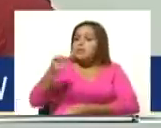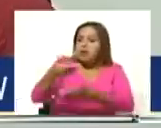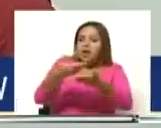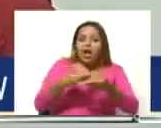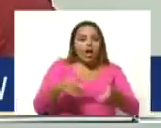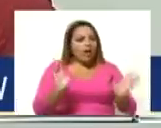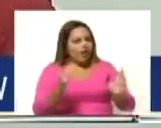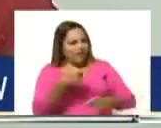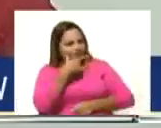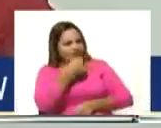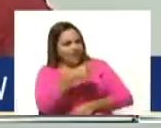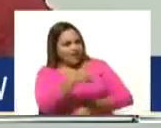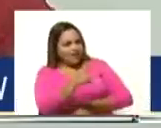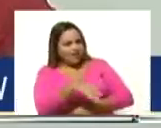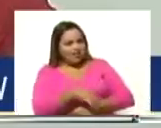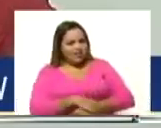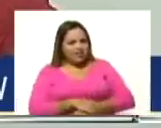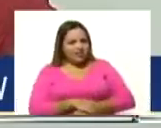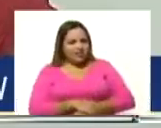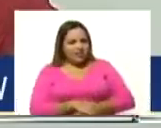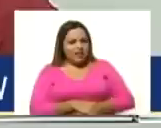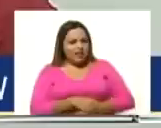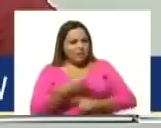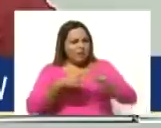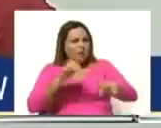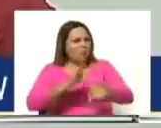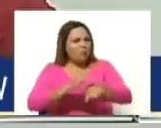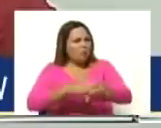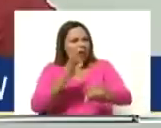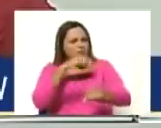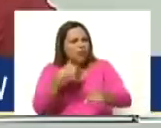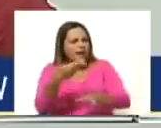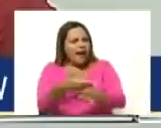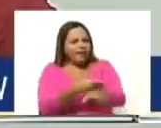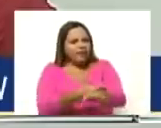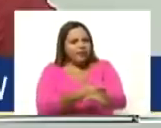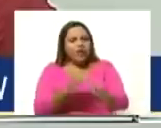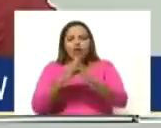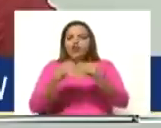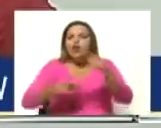mantequilla. ¿Y por qué no lo hicieron así antes? Porque era un plan,